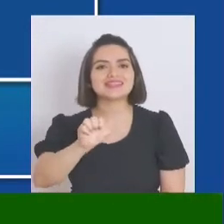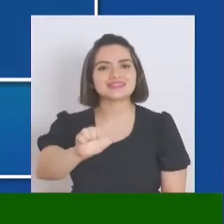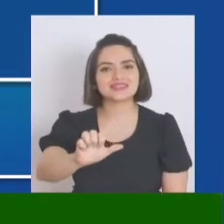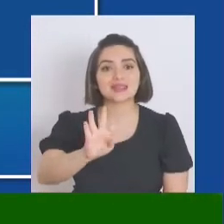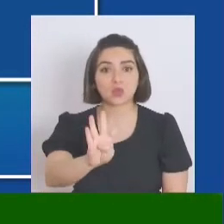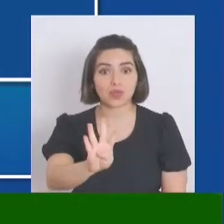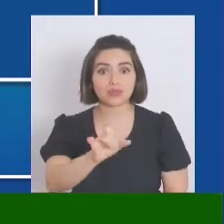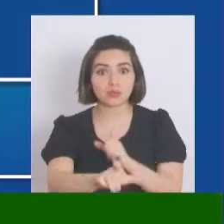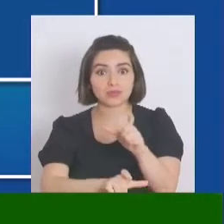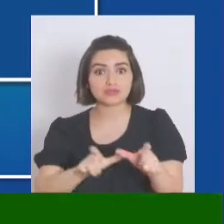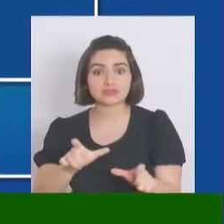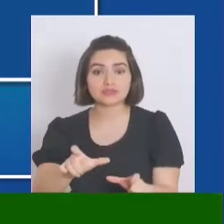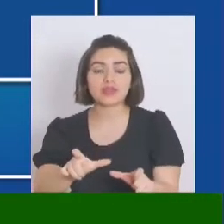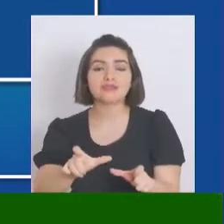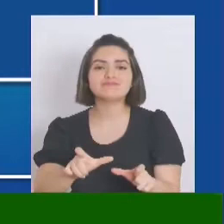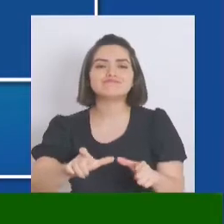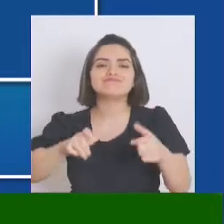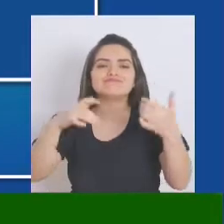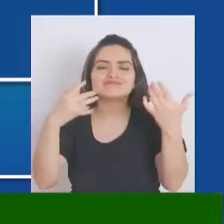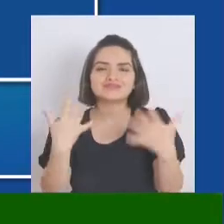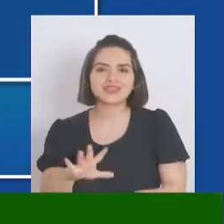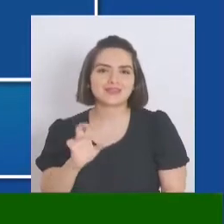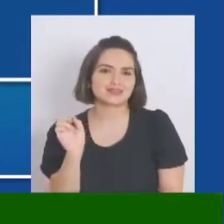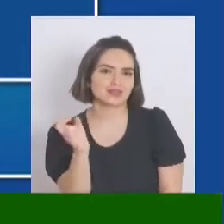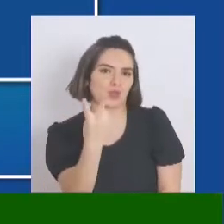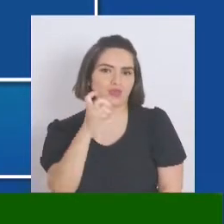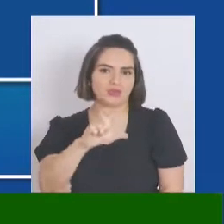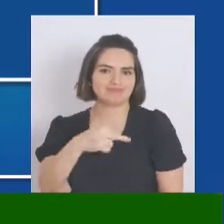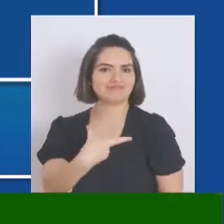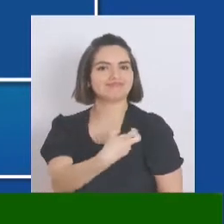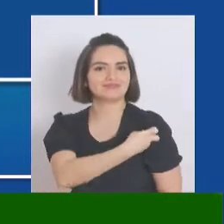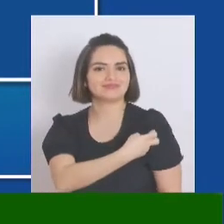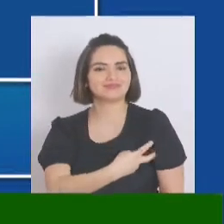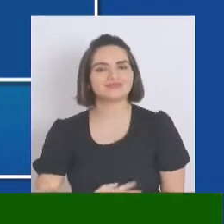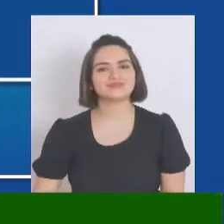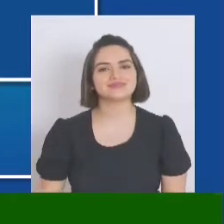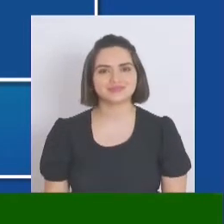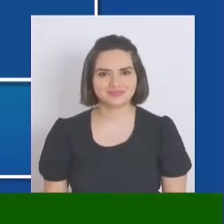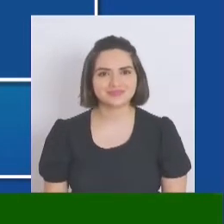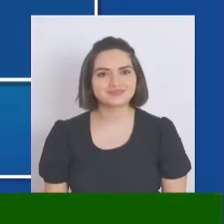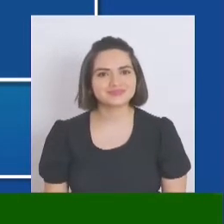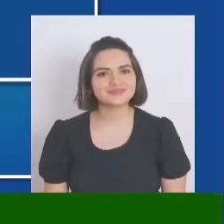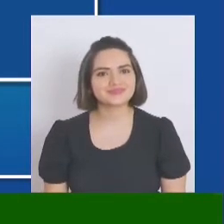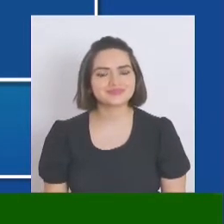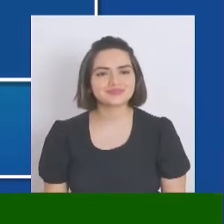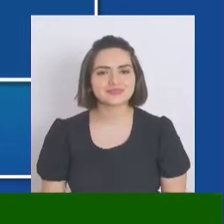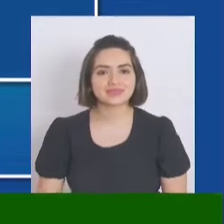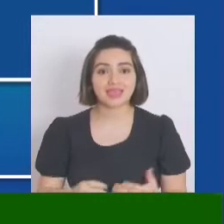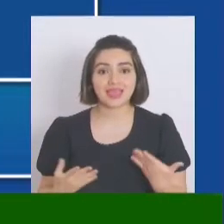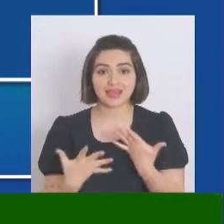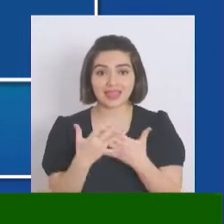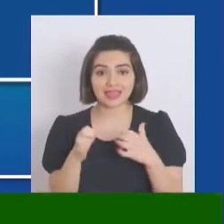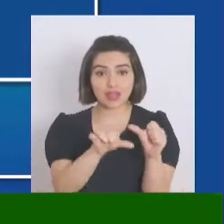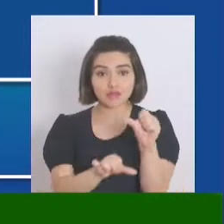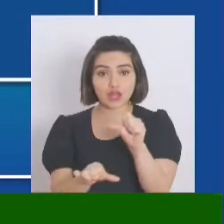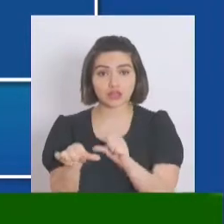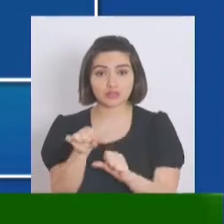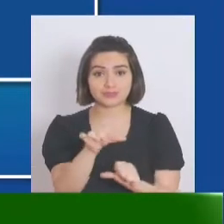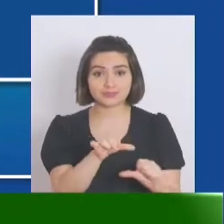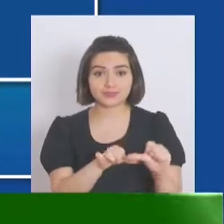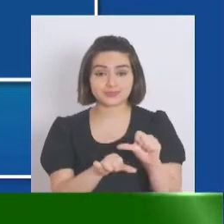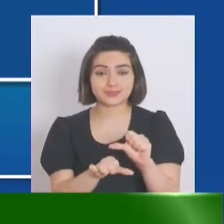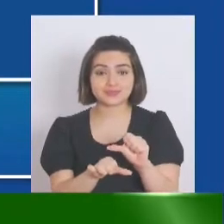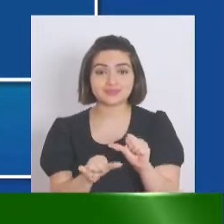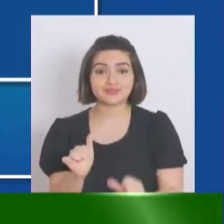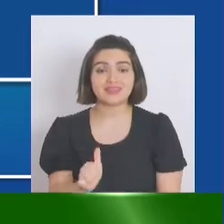8.364 personas que han recibido ambas dosis. En cuanto a la red de laboratorios,